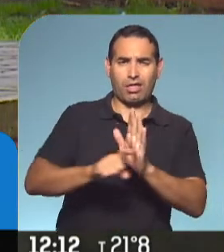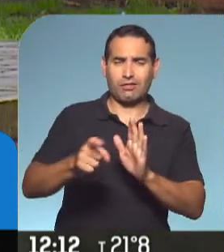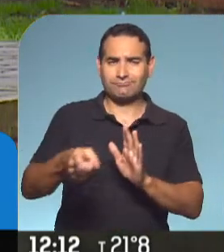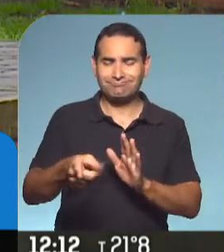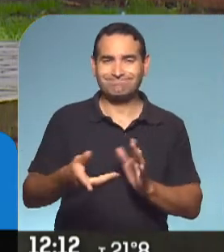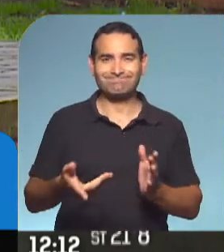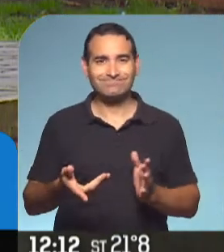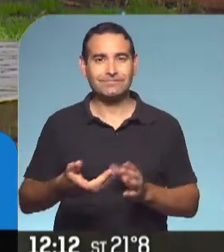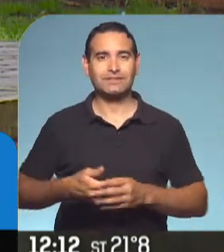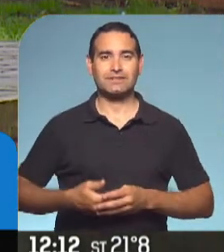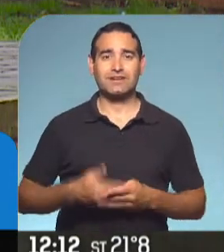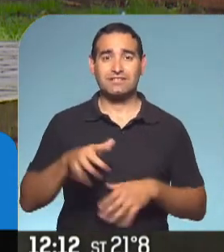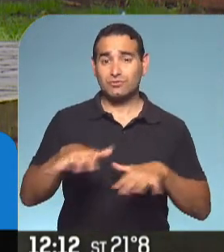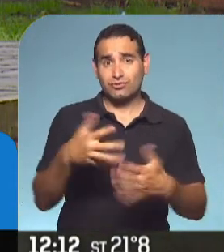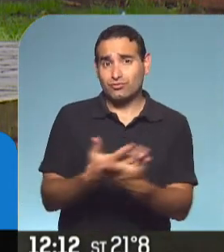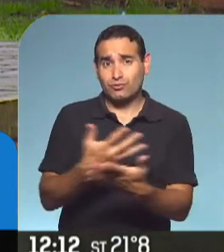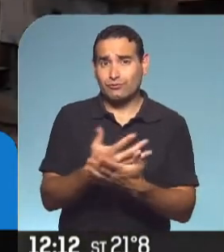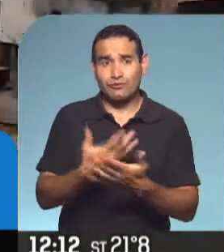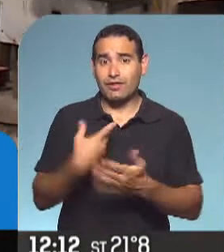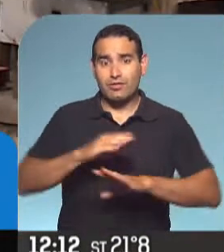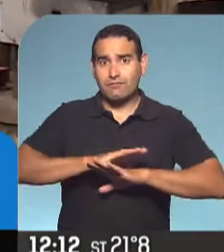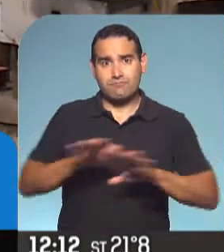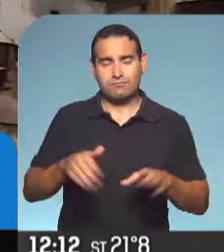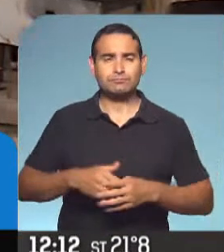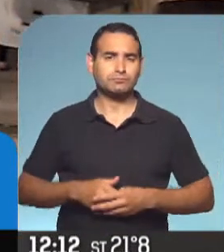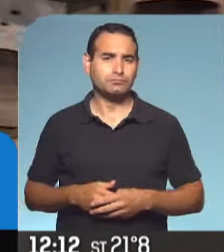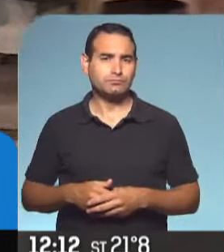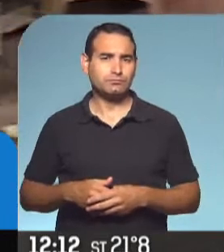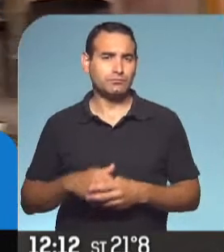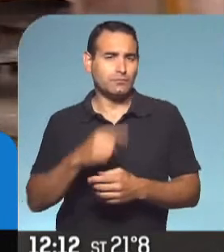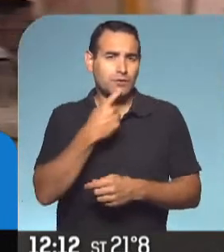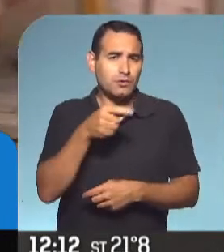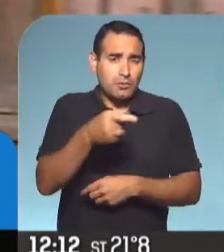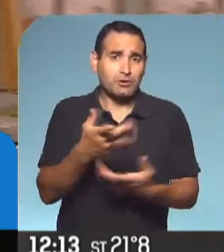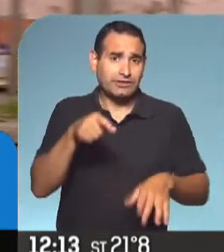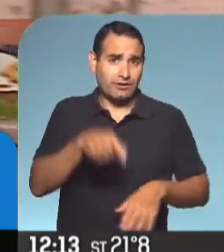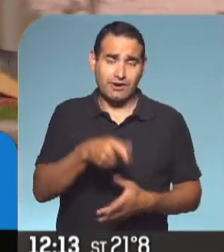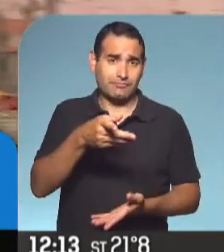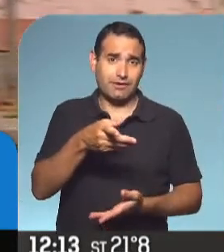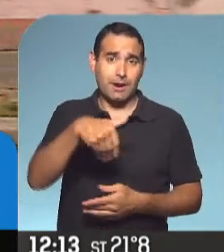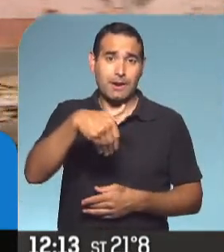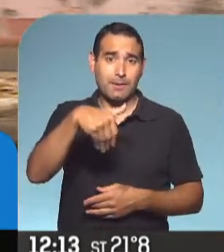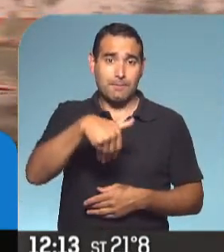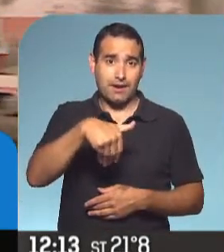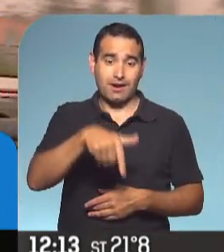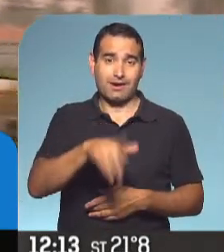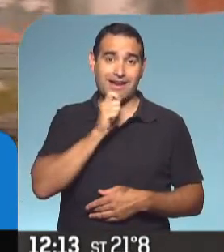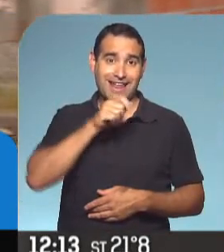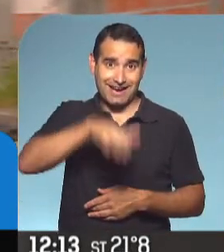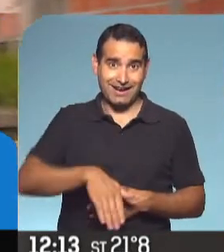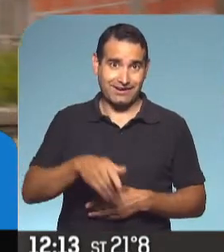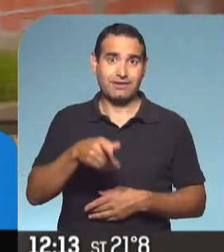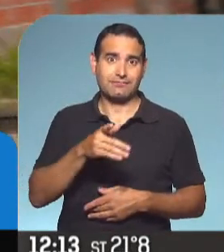las situaciones de vulnerabilidad, y la verdad que eso no tiene que pasar más. ¿Este caso podría marcar un antes y un después en lo que es el acompañamiento del